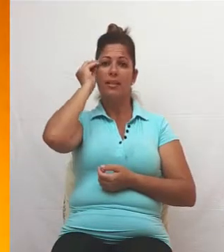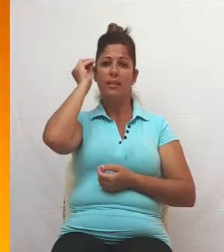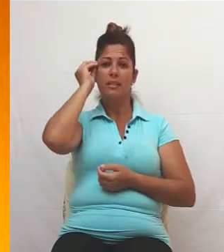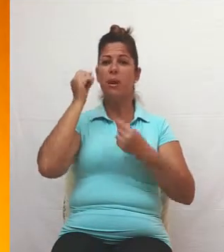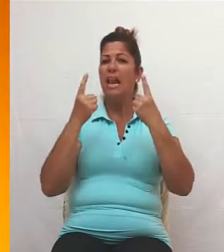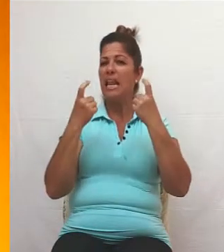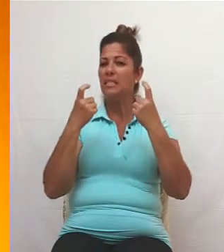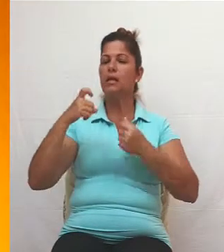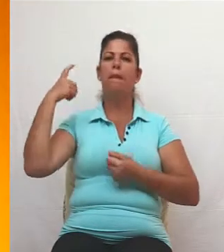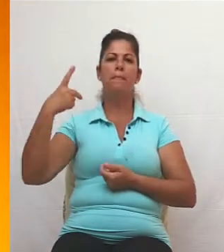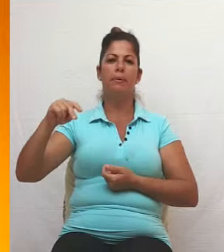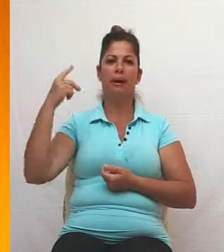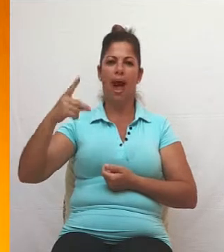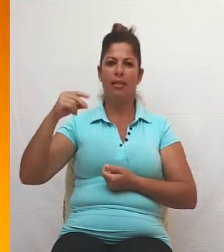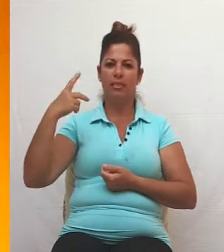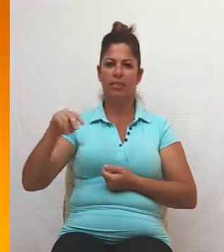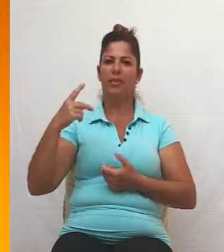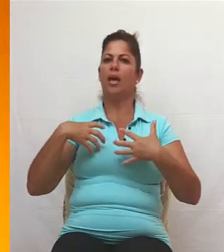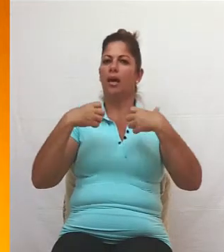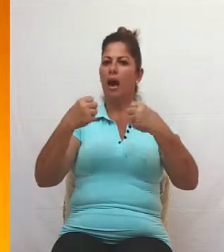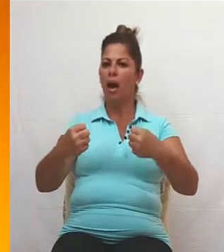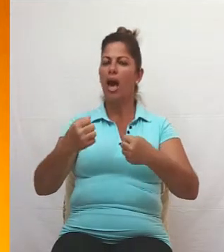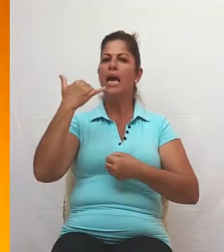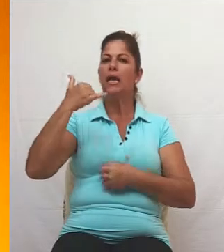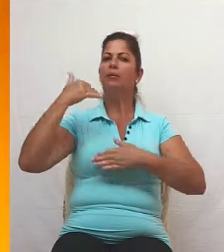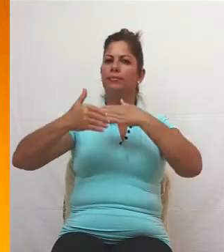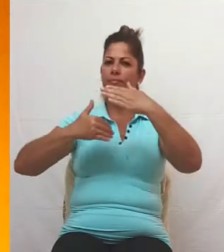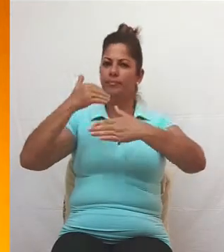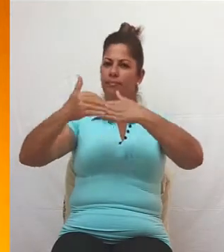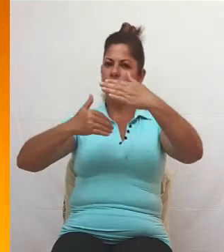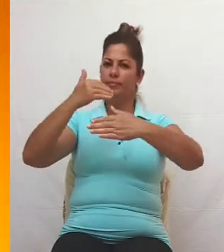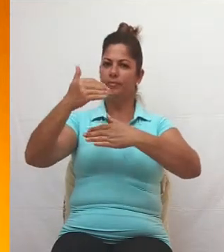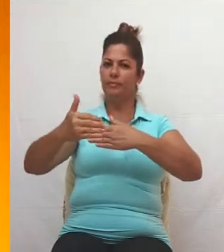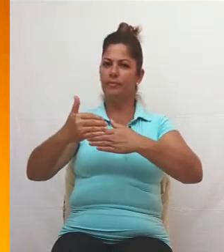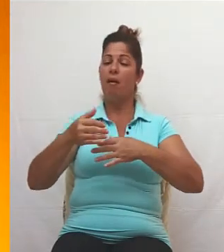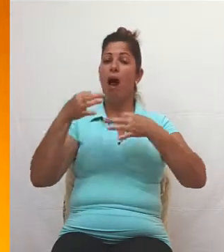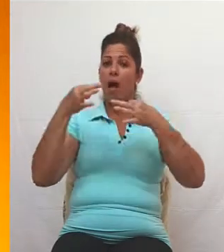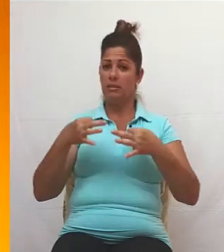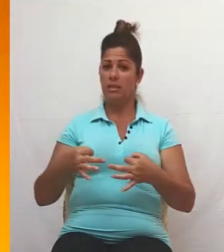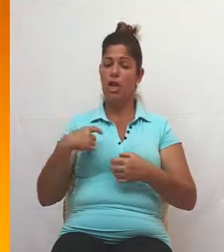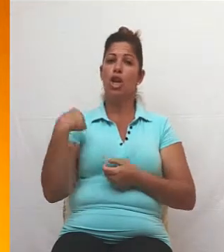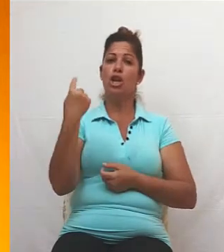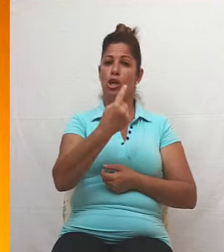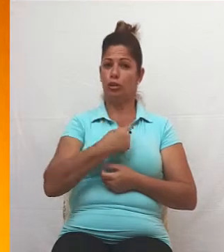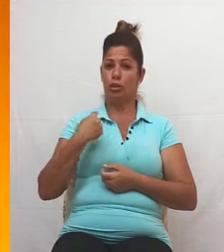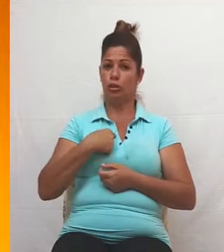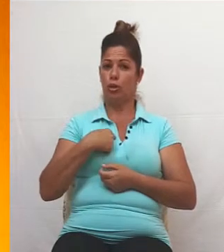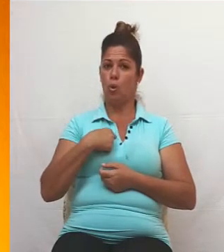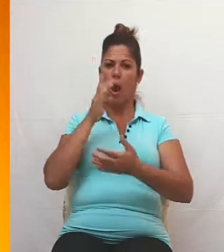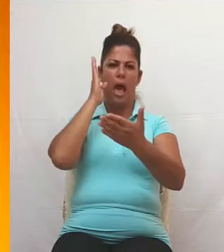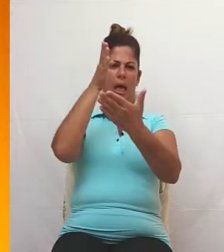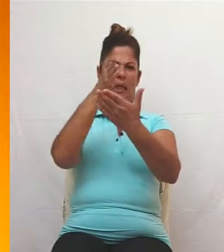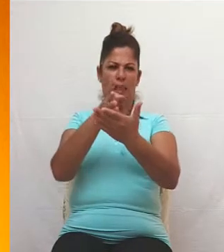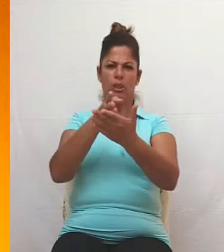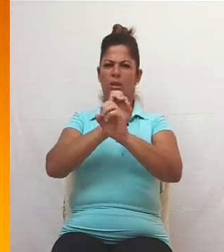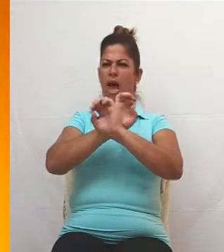requerirá de una práctica intencionada y regular y así nosotros con la intención